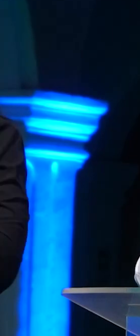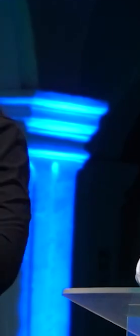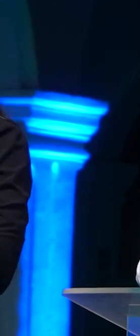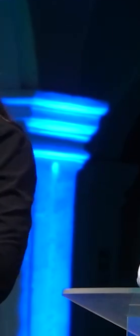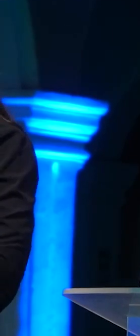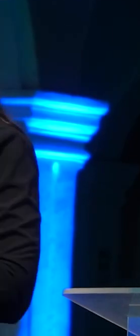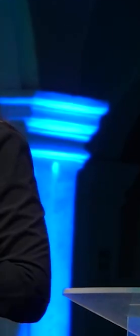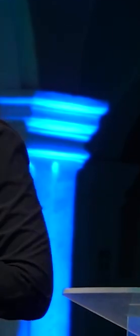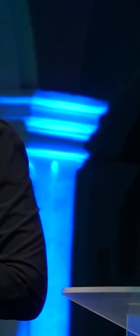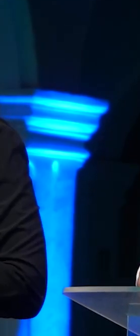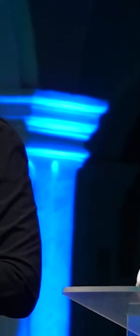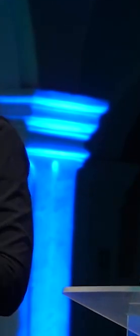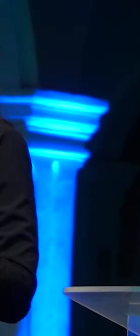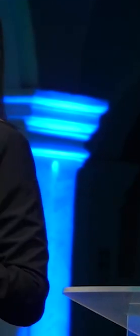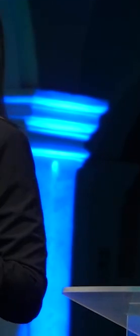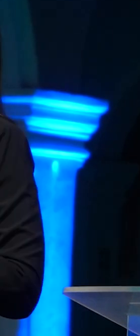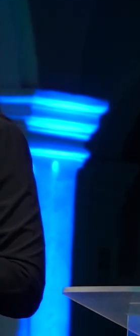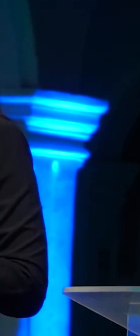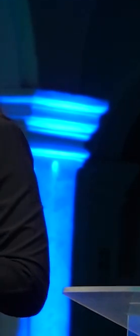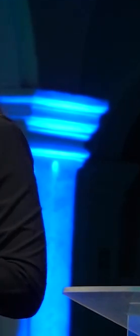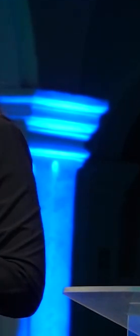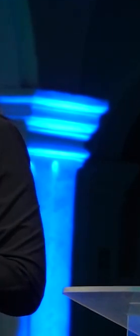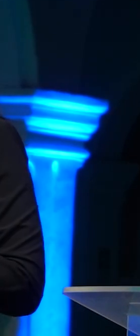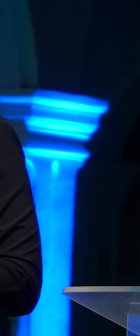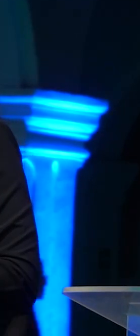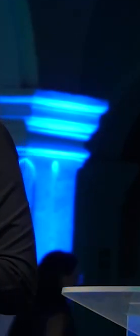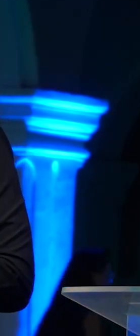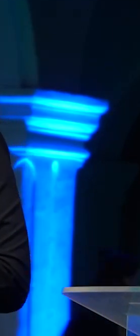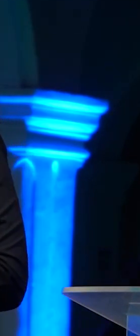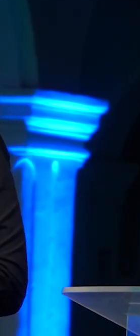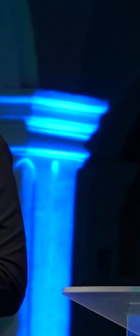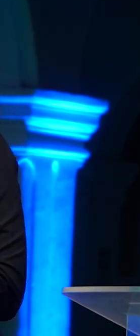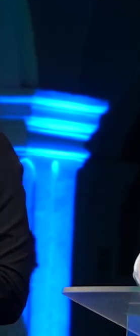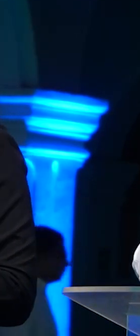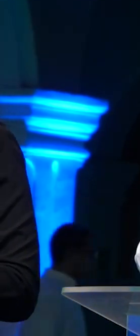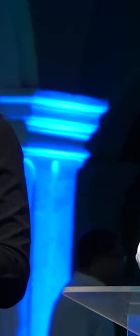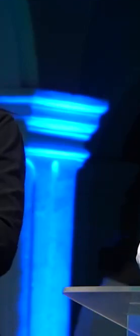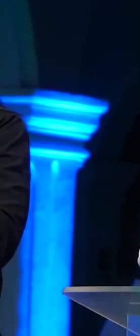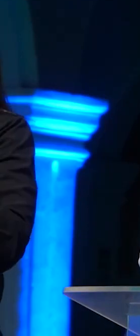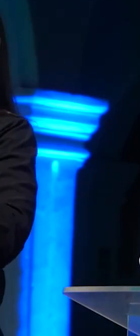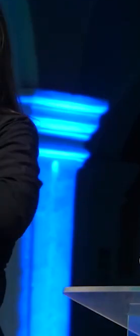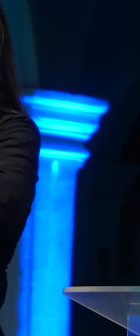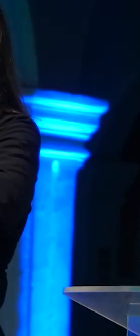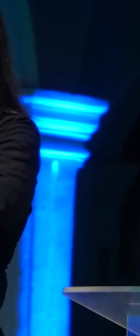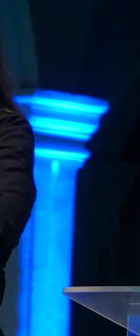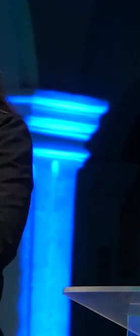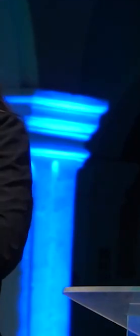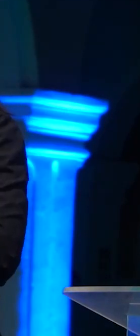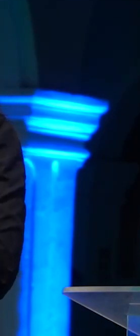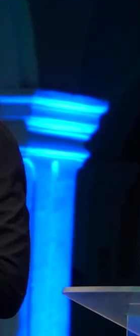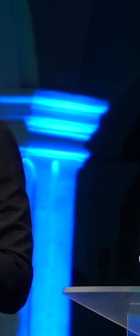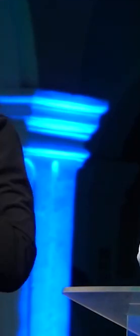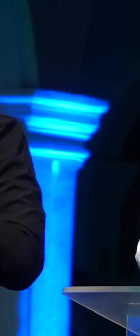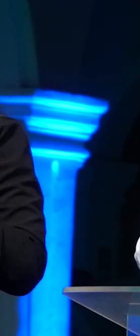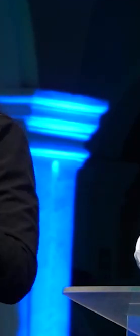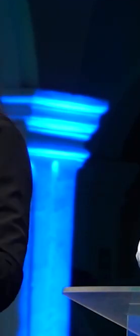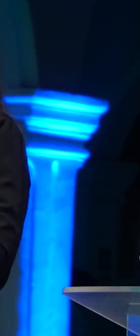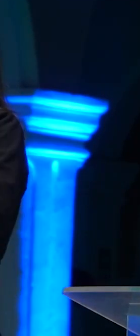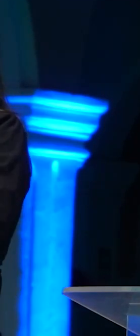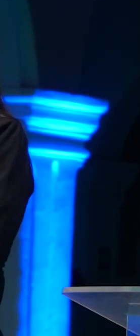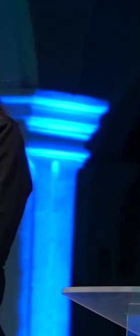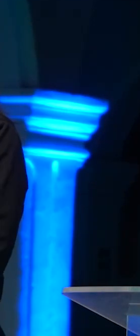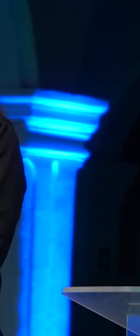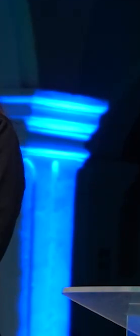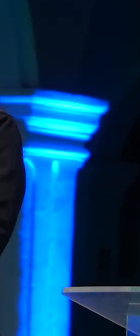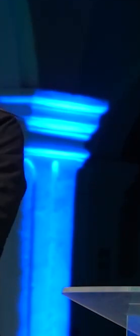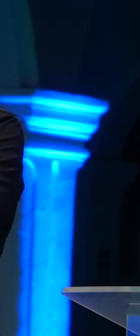profesores, al profesor Oscar García, representante de autoridades académicas, a la representante estudiantil, a